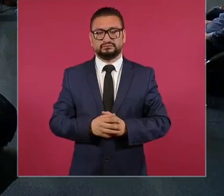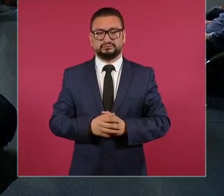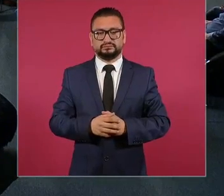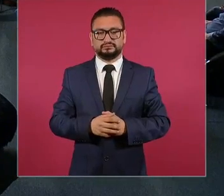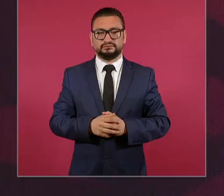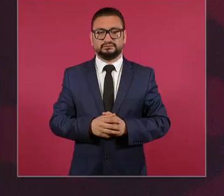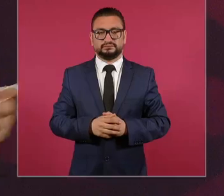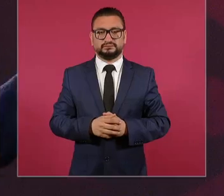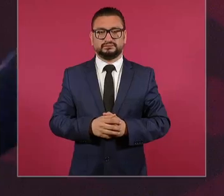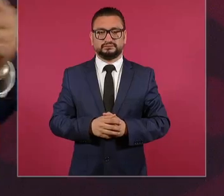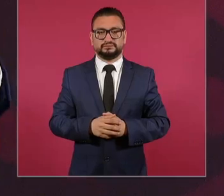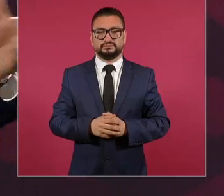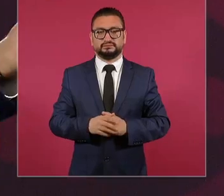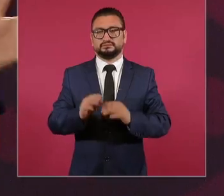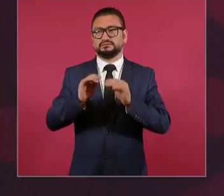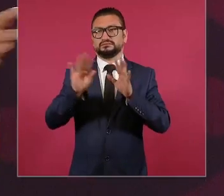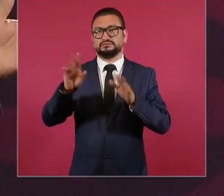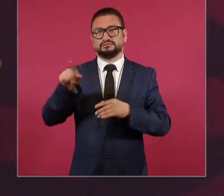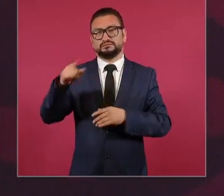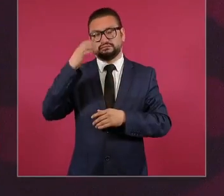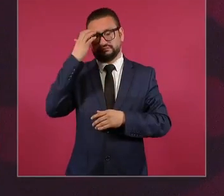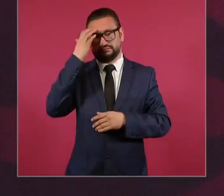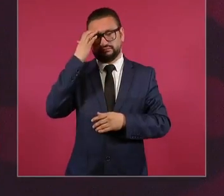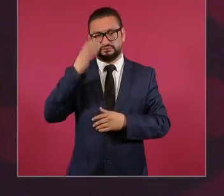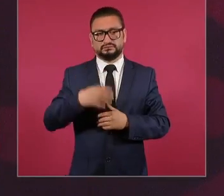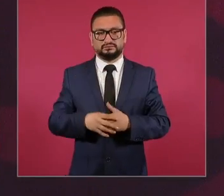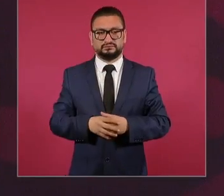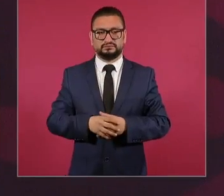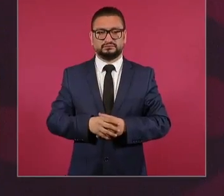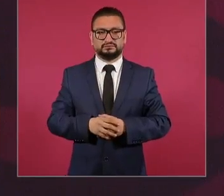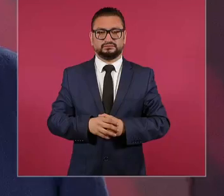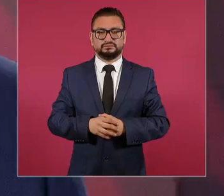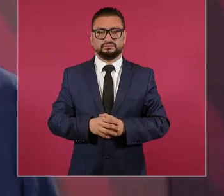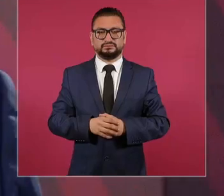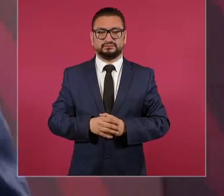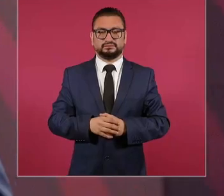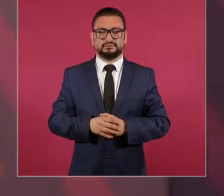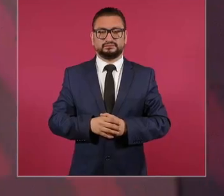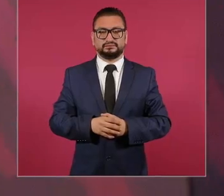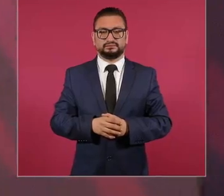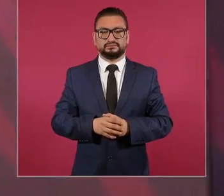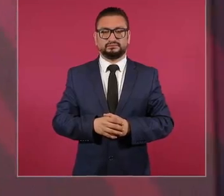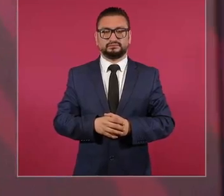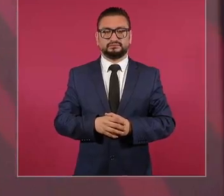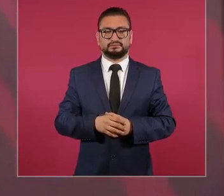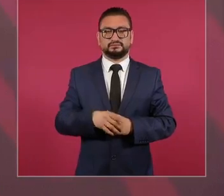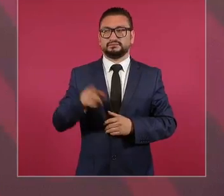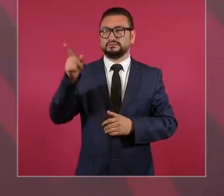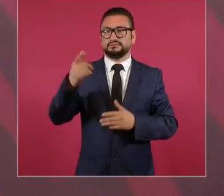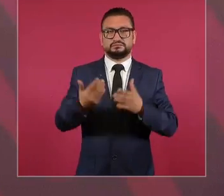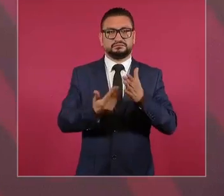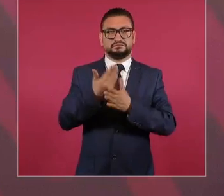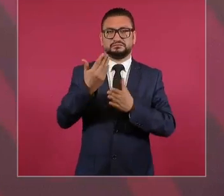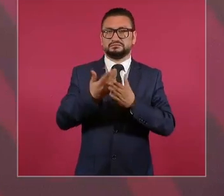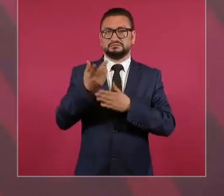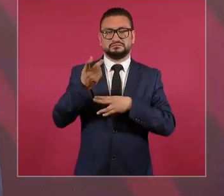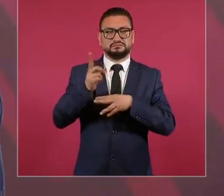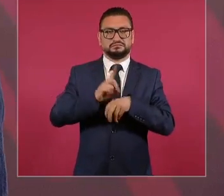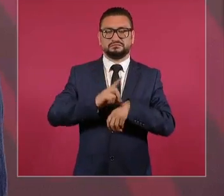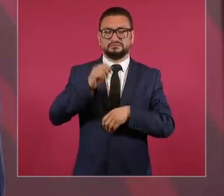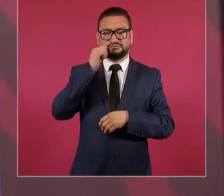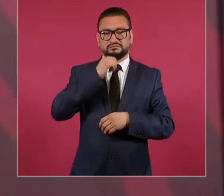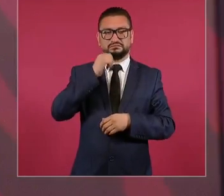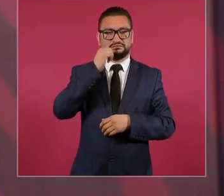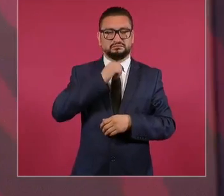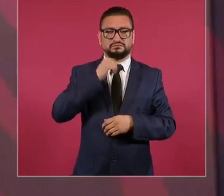desde luego que lo conozco estaba todas las mañanas en